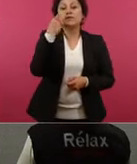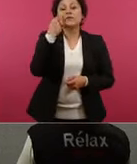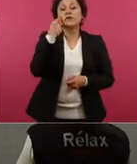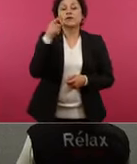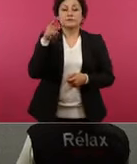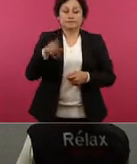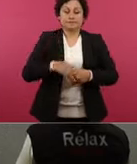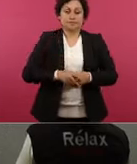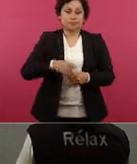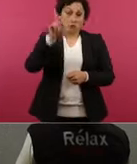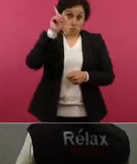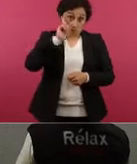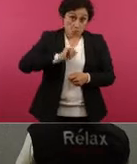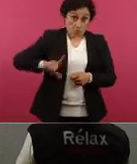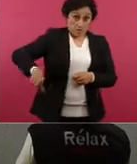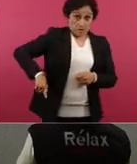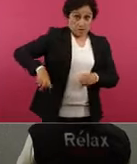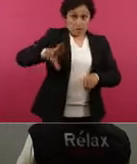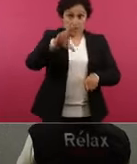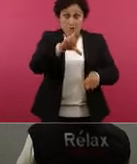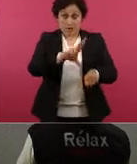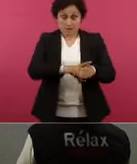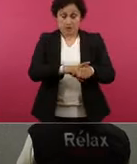gobernadora envió